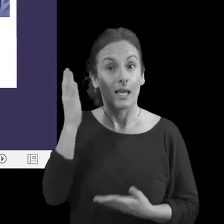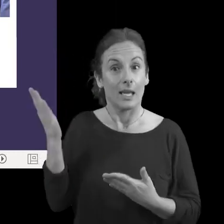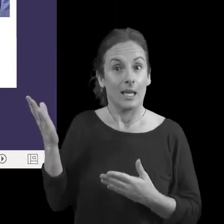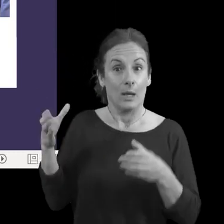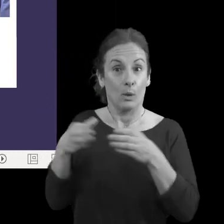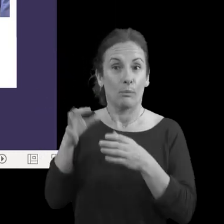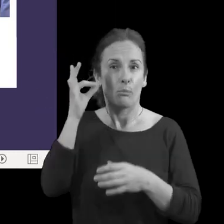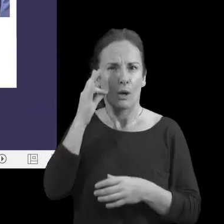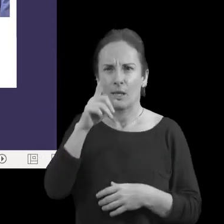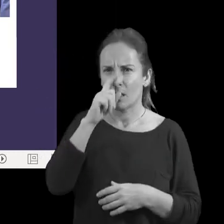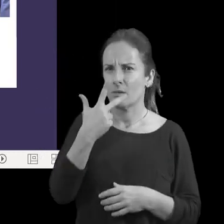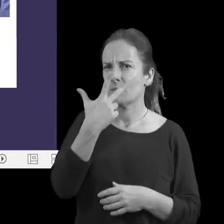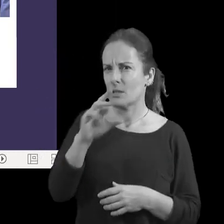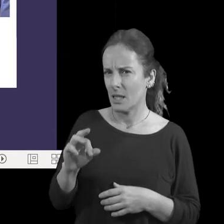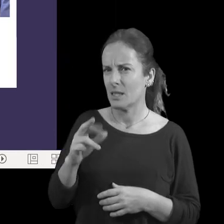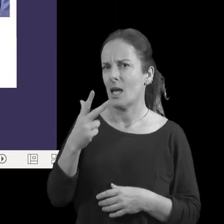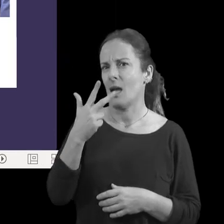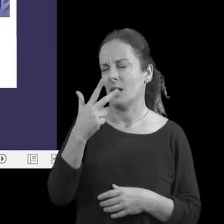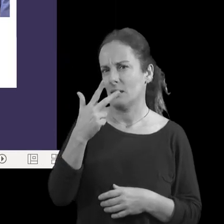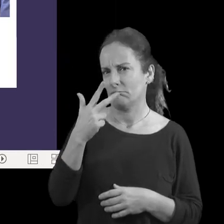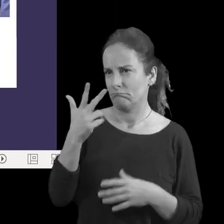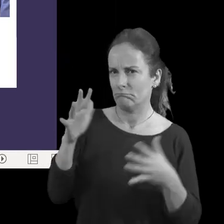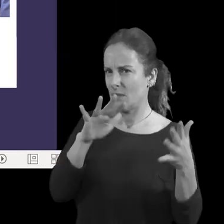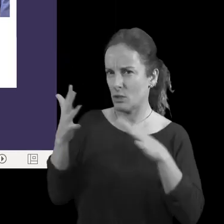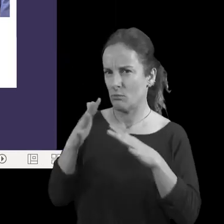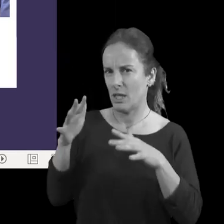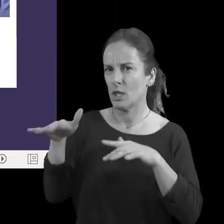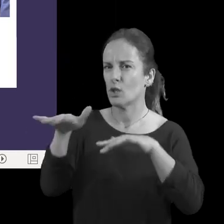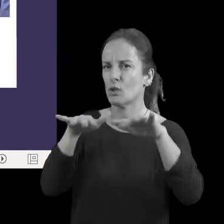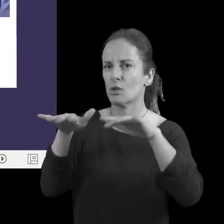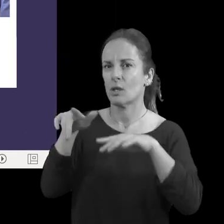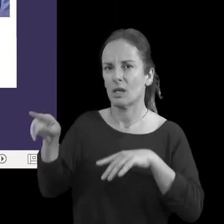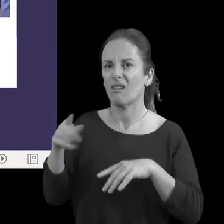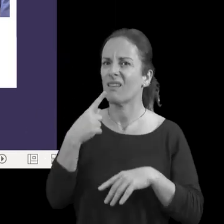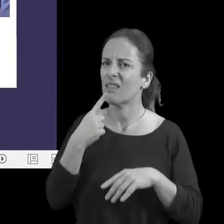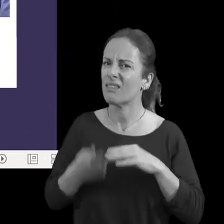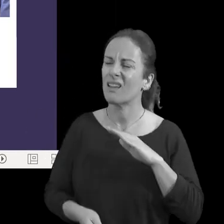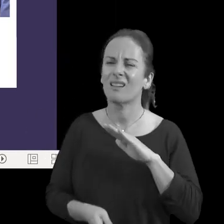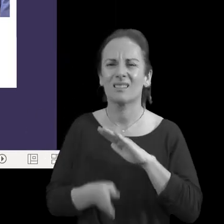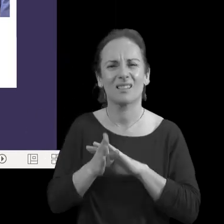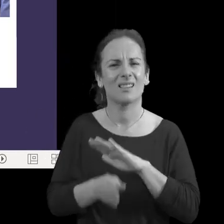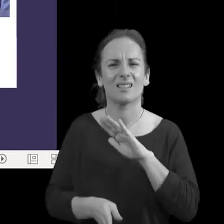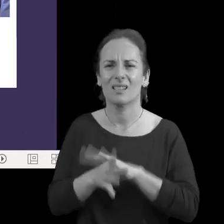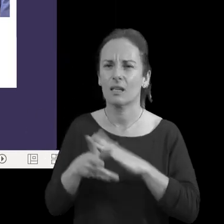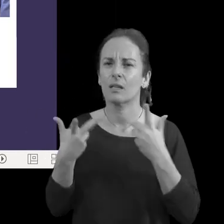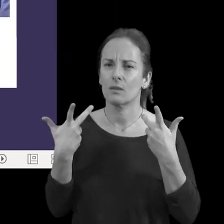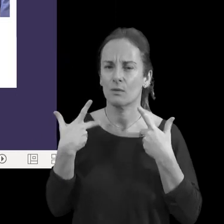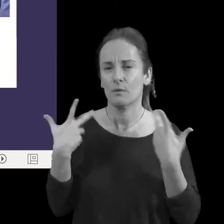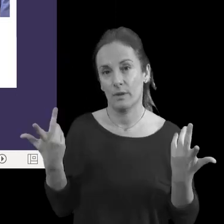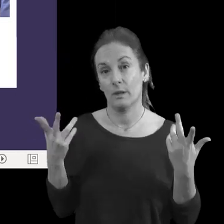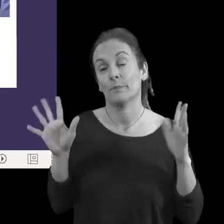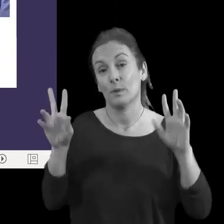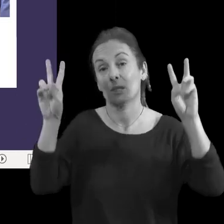treinta y tantos, de generaciones más jóvenes, ¿no? Así que el armario, la visibilidad y la invisibilidad son temas que creo que nos dan para pensar